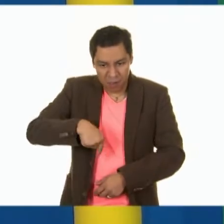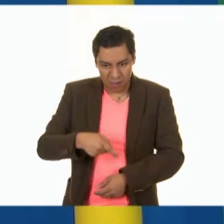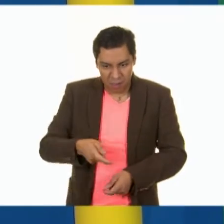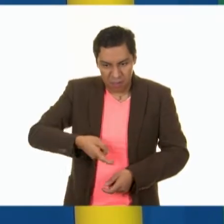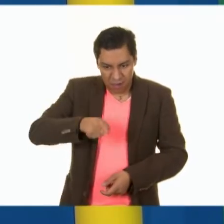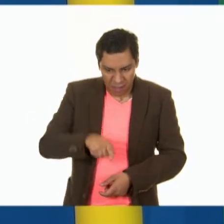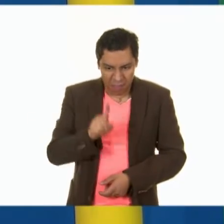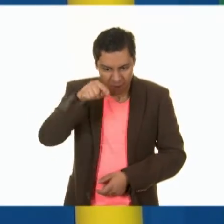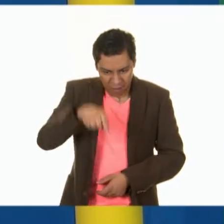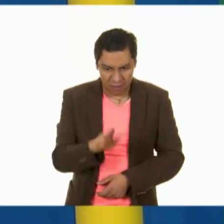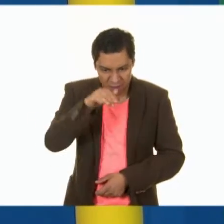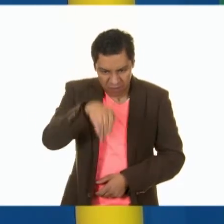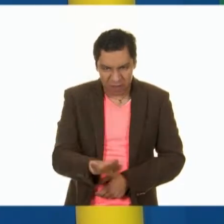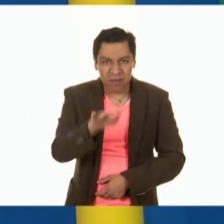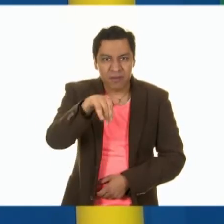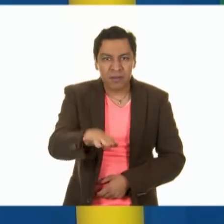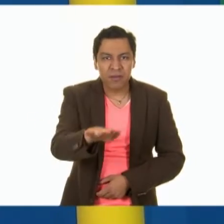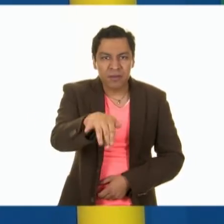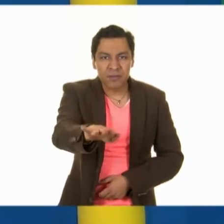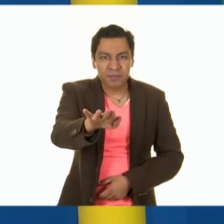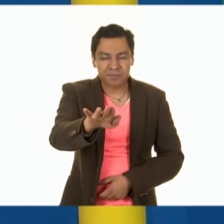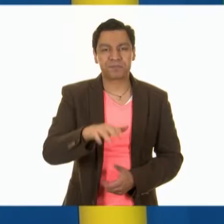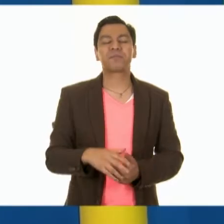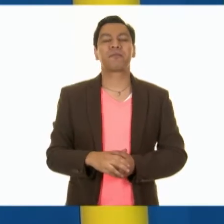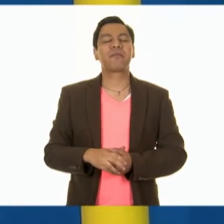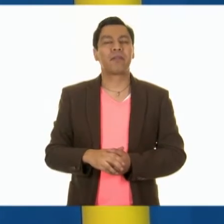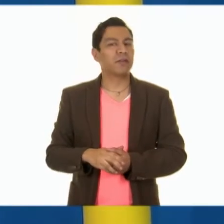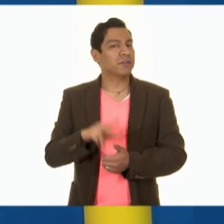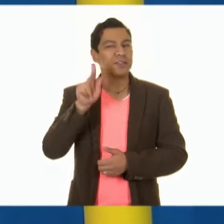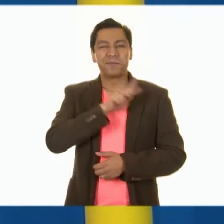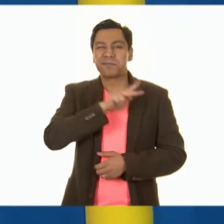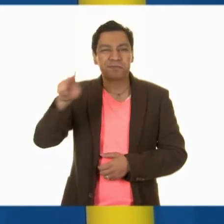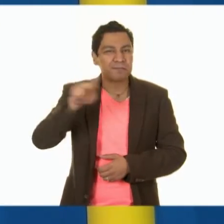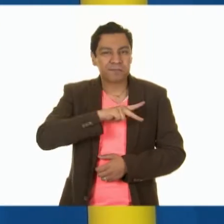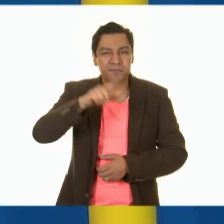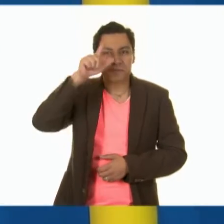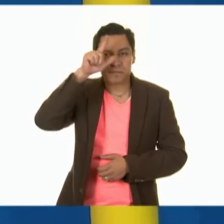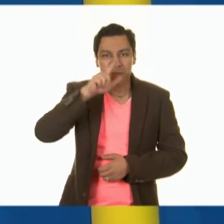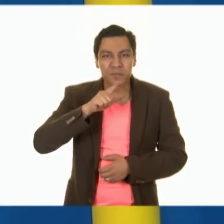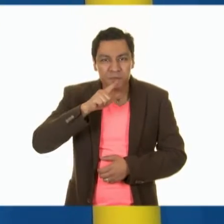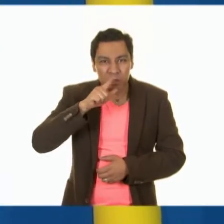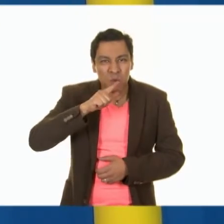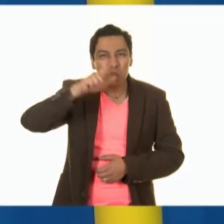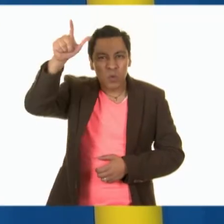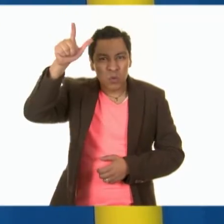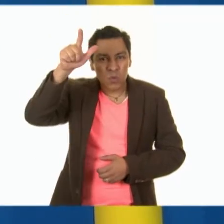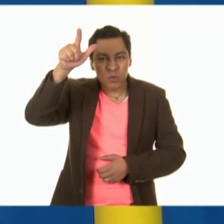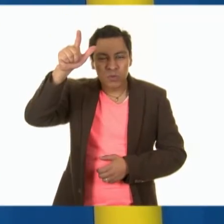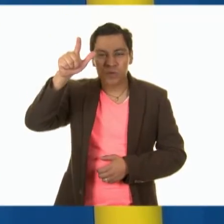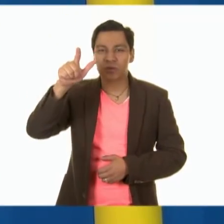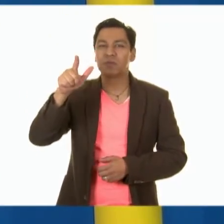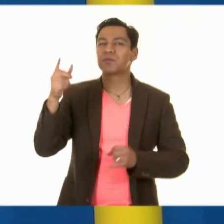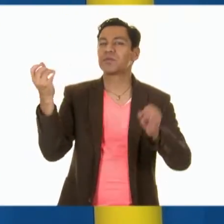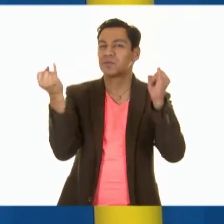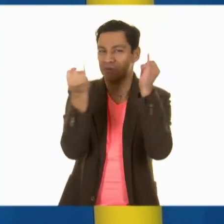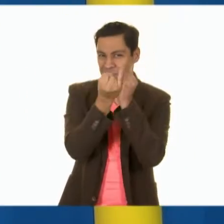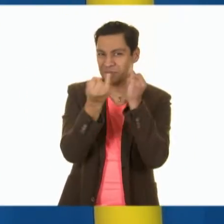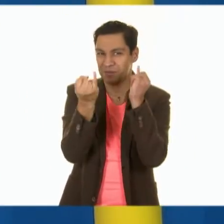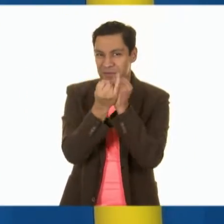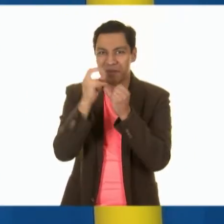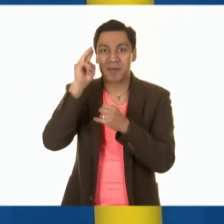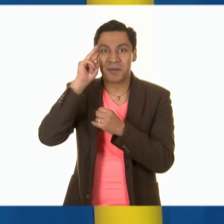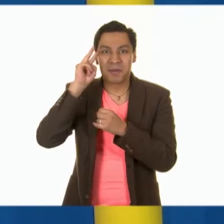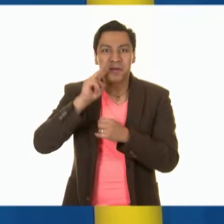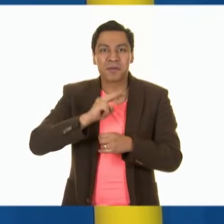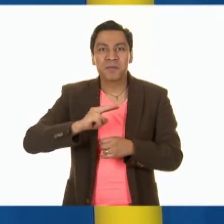cómo hice estas ondas? Ajá. Sí. Estas son ondas mecánicas que se transmiten a través de la cuerda, pero las ondas electromagnéticas, como